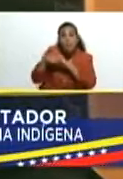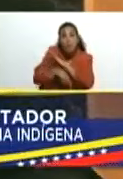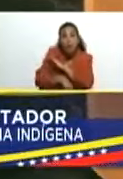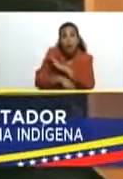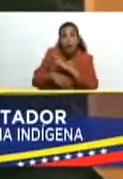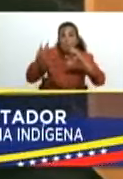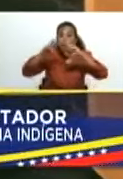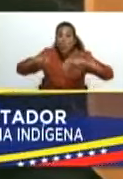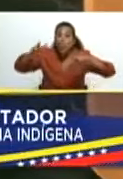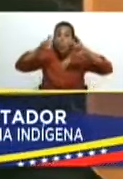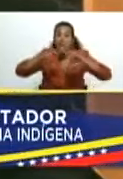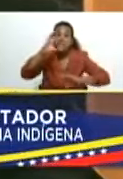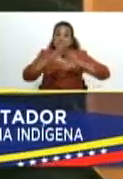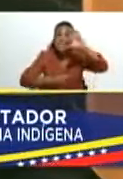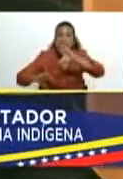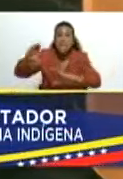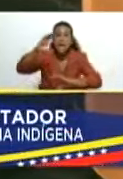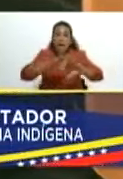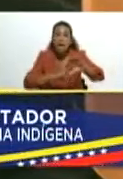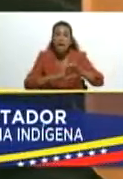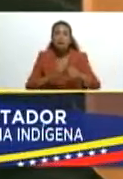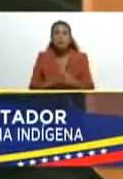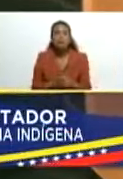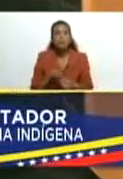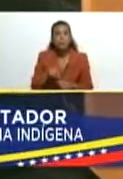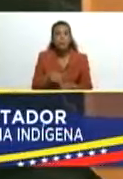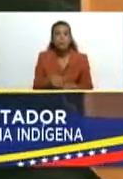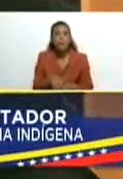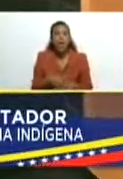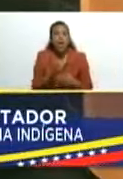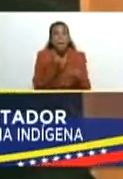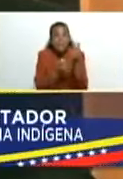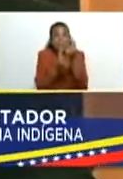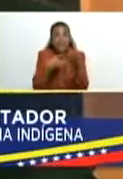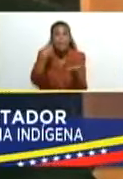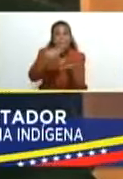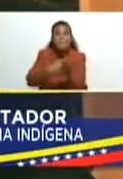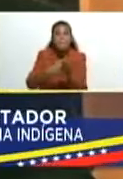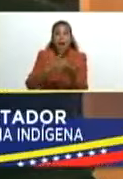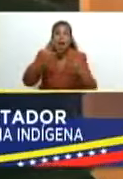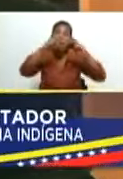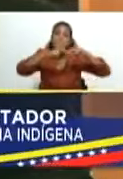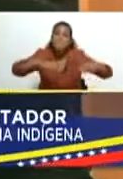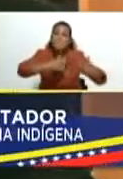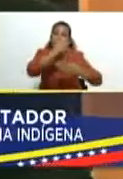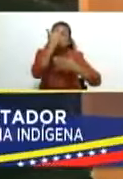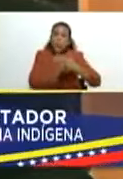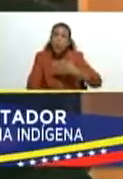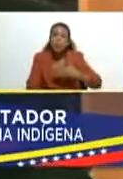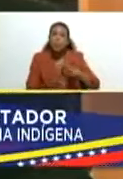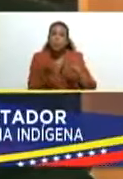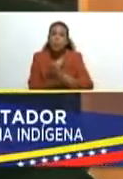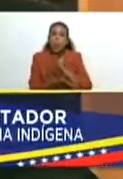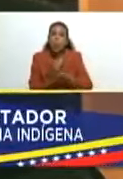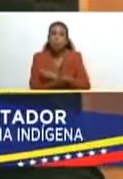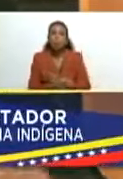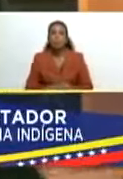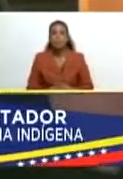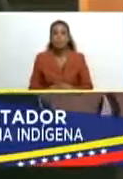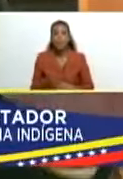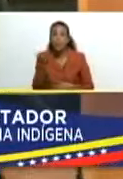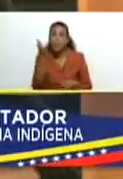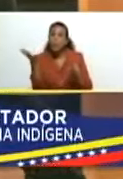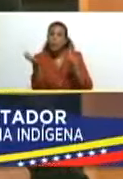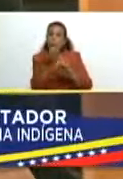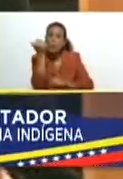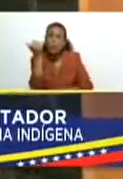del Fondo Nacional de Ciencia y Tecnología, se financien proyectos de investigación en clave descolonial. Y tenemos